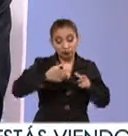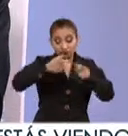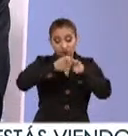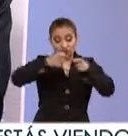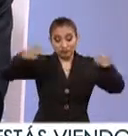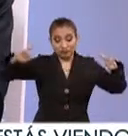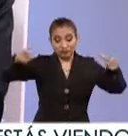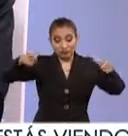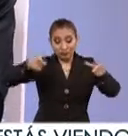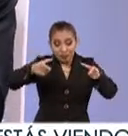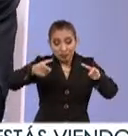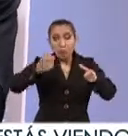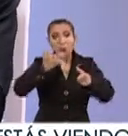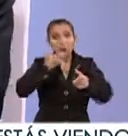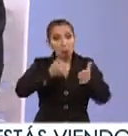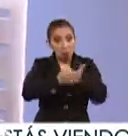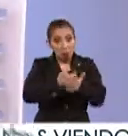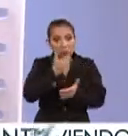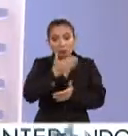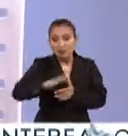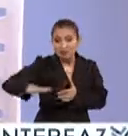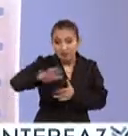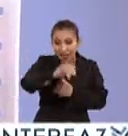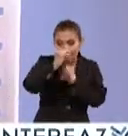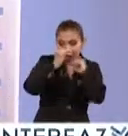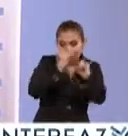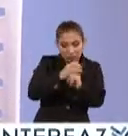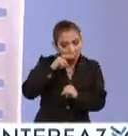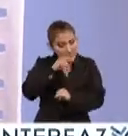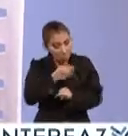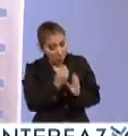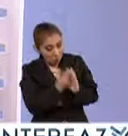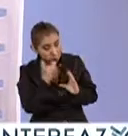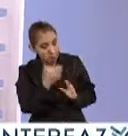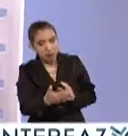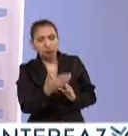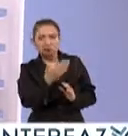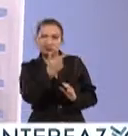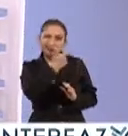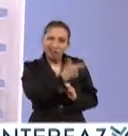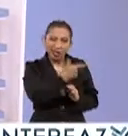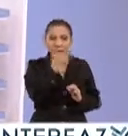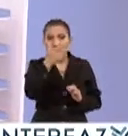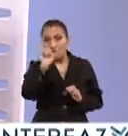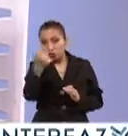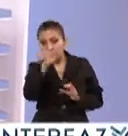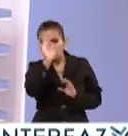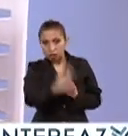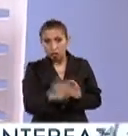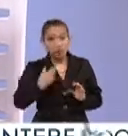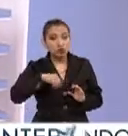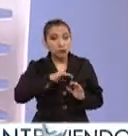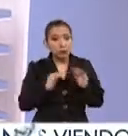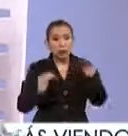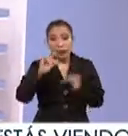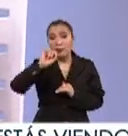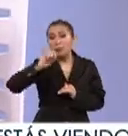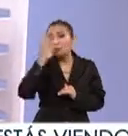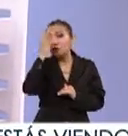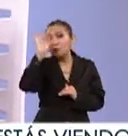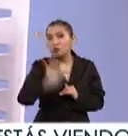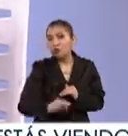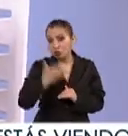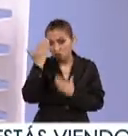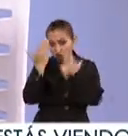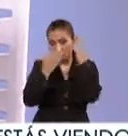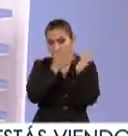determinación satisfactoria que es muy a nivel internacional, que viene siendo entre el 7 y 11%, nosotros lo tenemos en